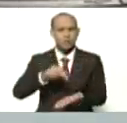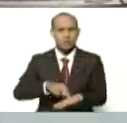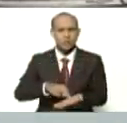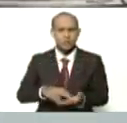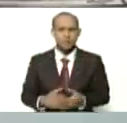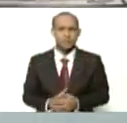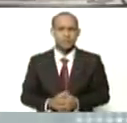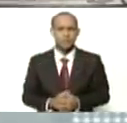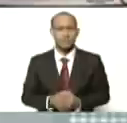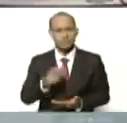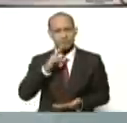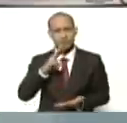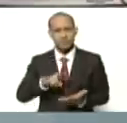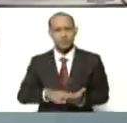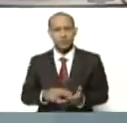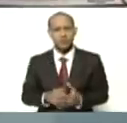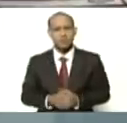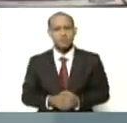verdad